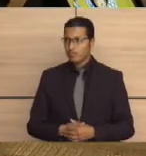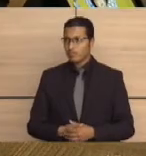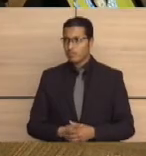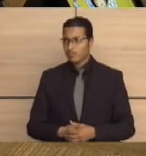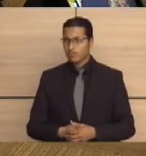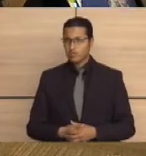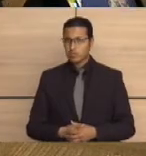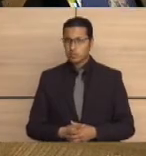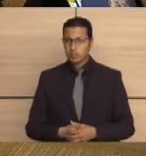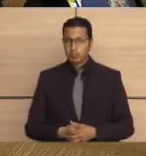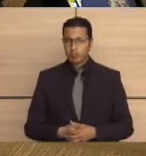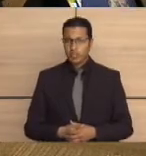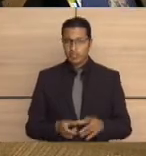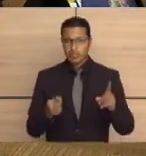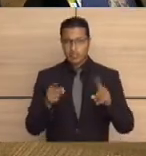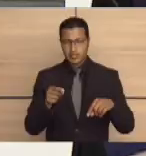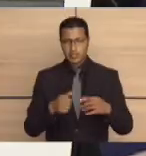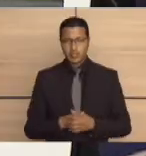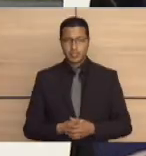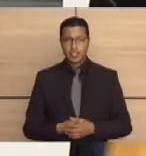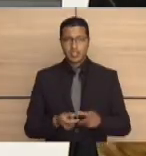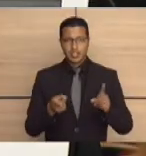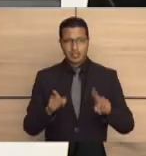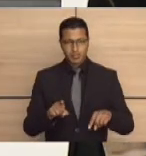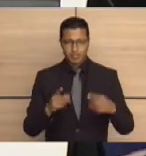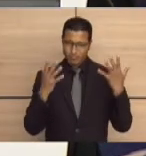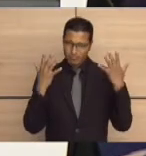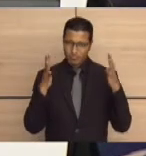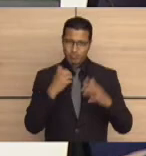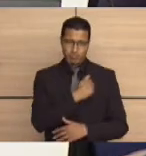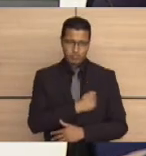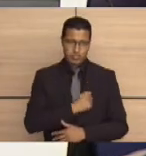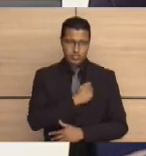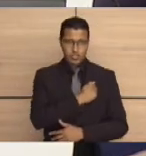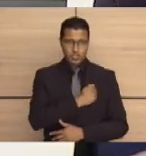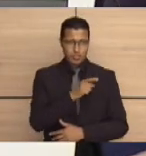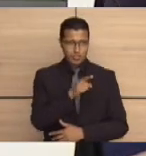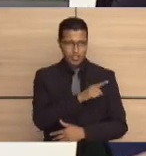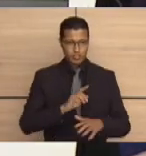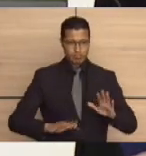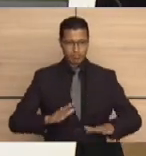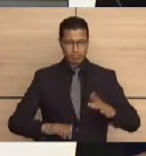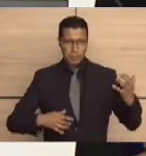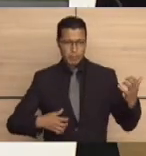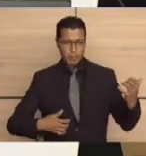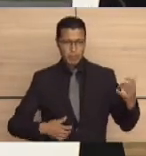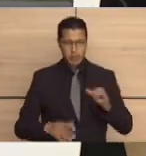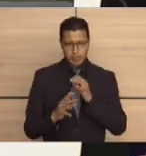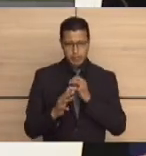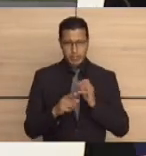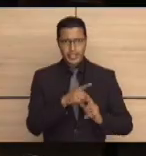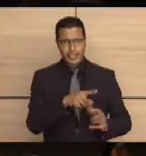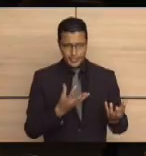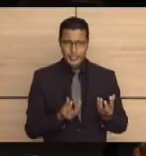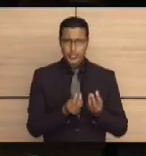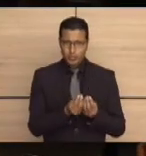Y también quiero pedir un fuerte aplauso para los músicos que son parte de Totó